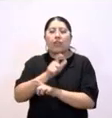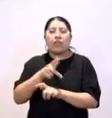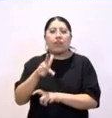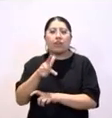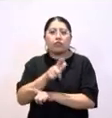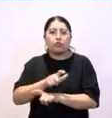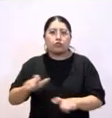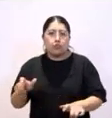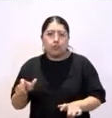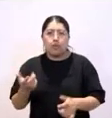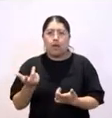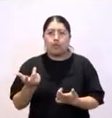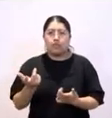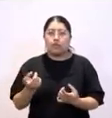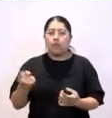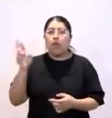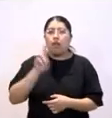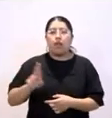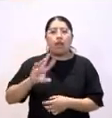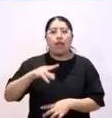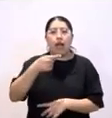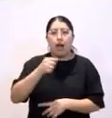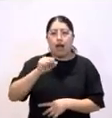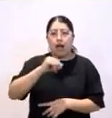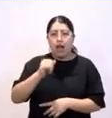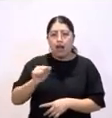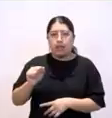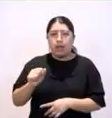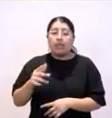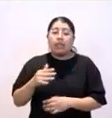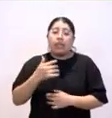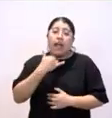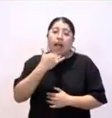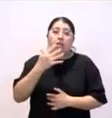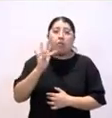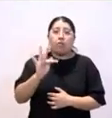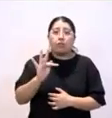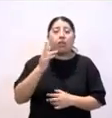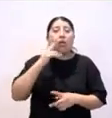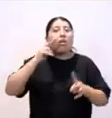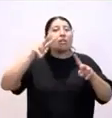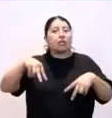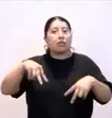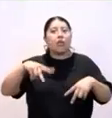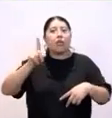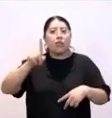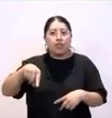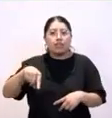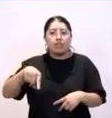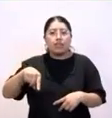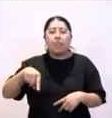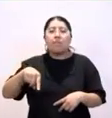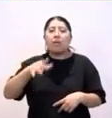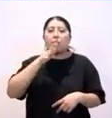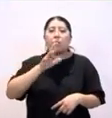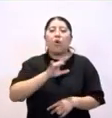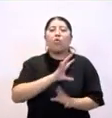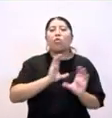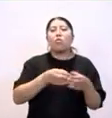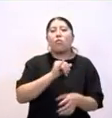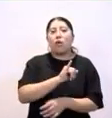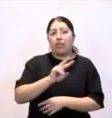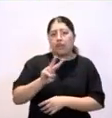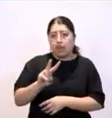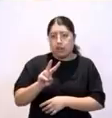humanos sistemáticamente en Gaza. Y por ver el aspecto positivo, quiero hacer un reconocimiento también por parte de Izquierda Unida, por